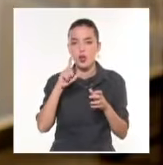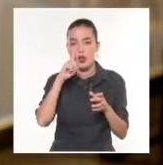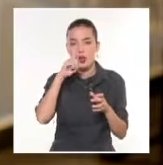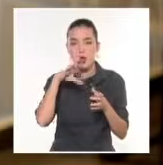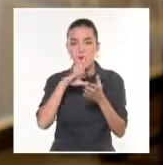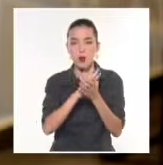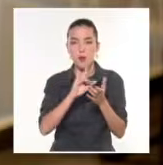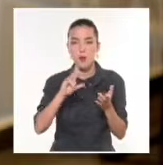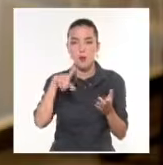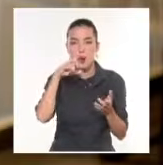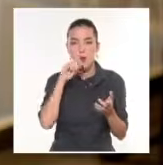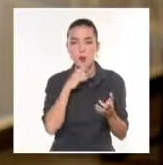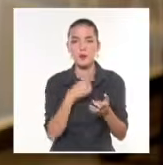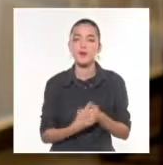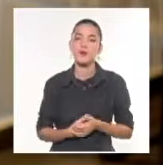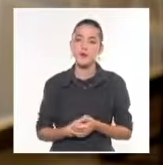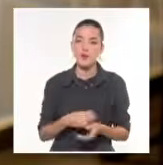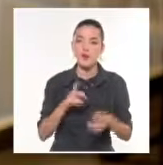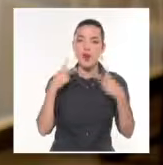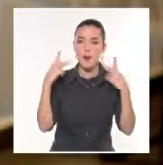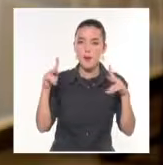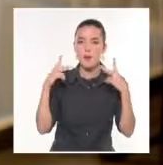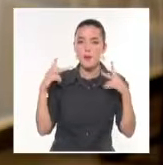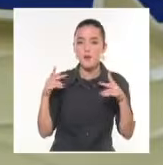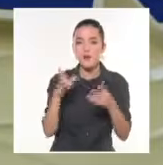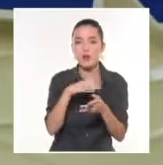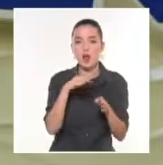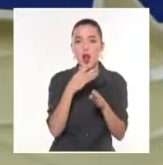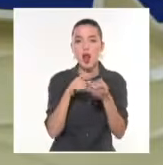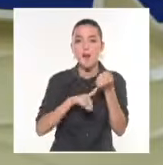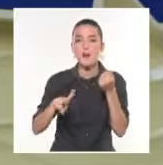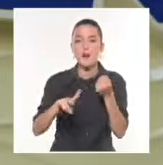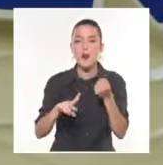y Biomodelos Experimentales, LABEX, en Santiago de Cuba.